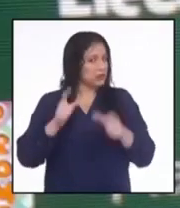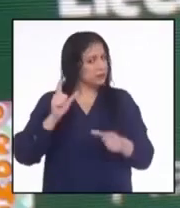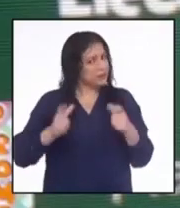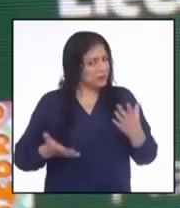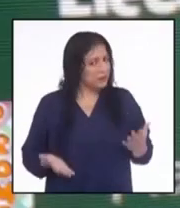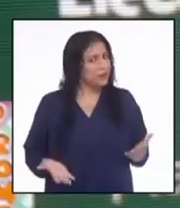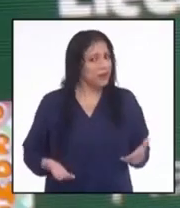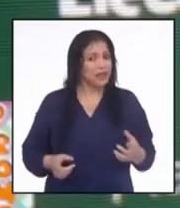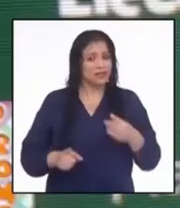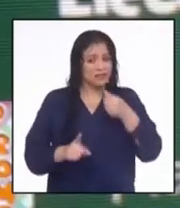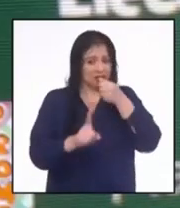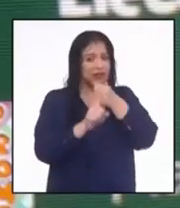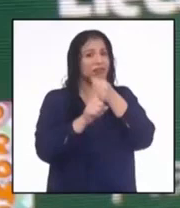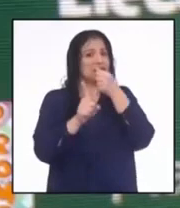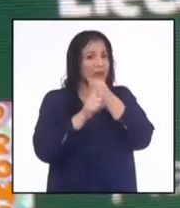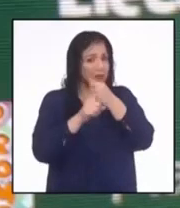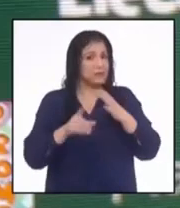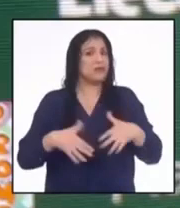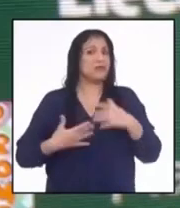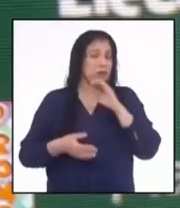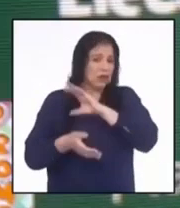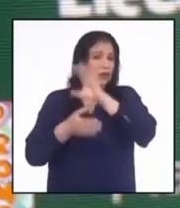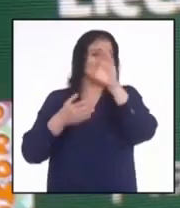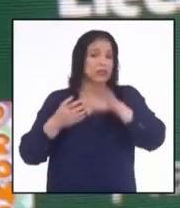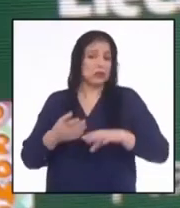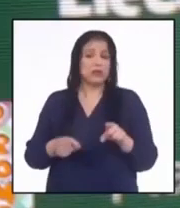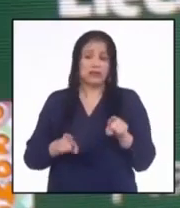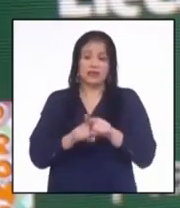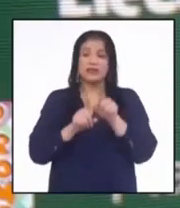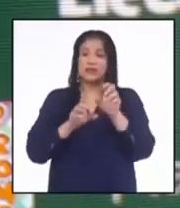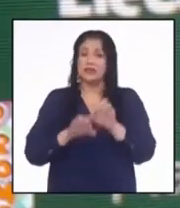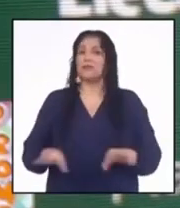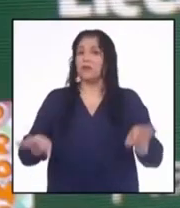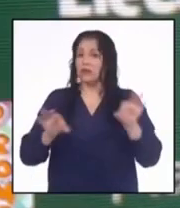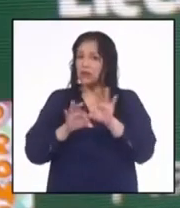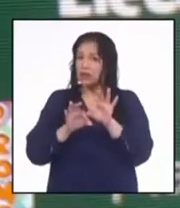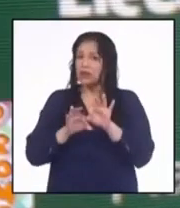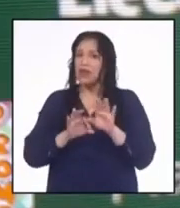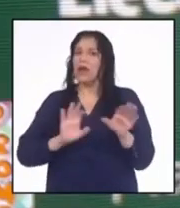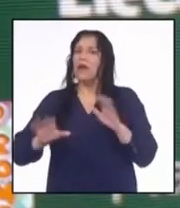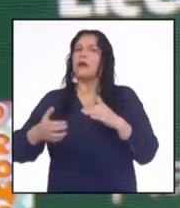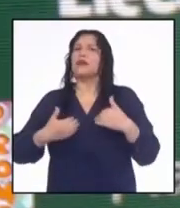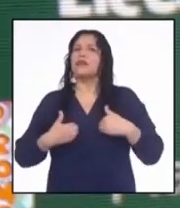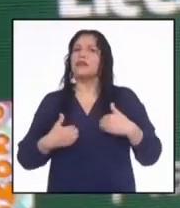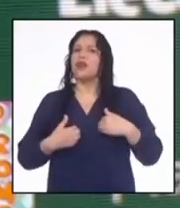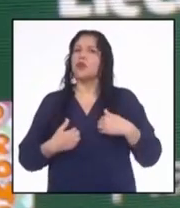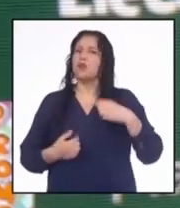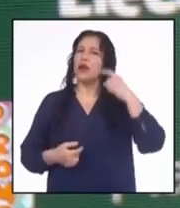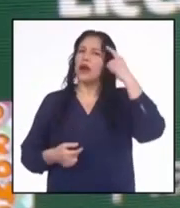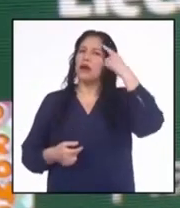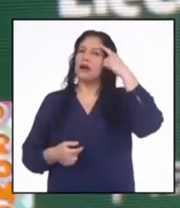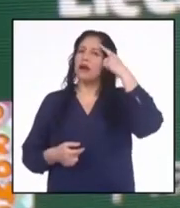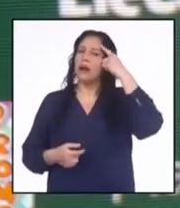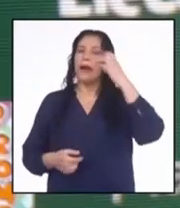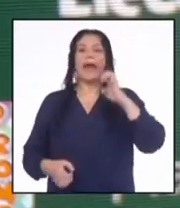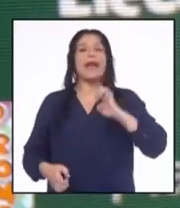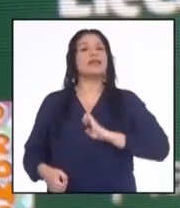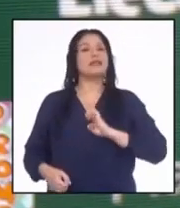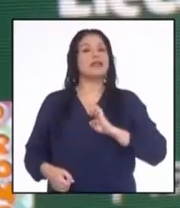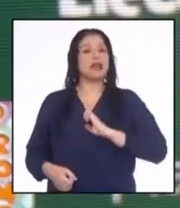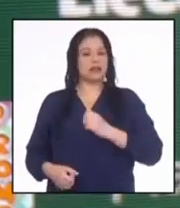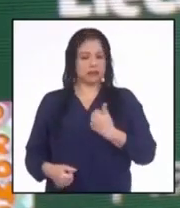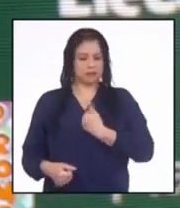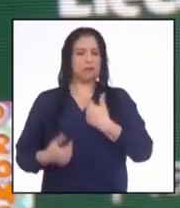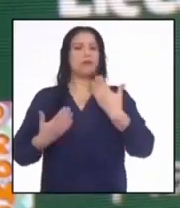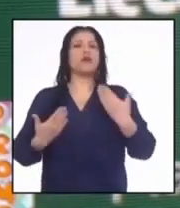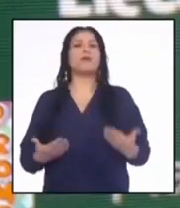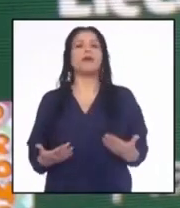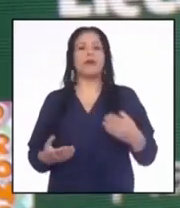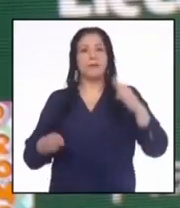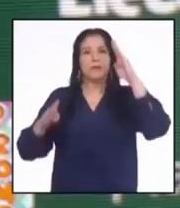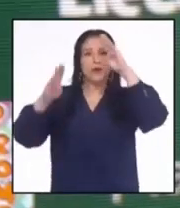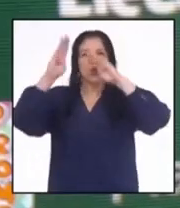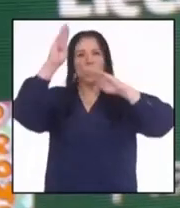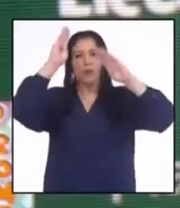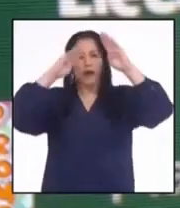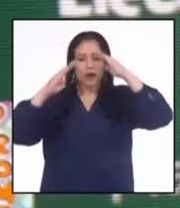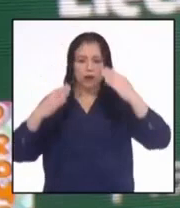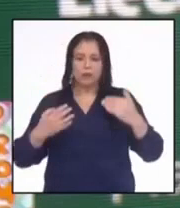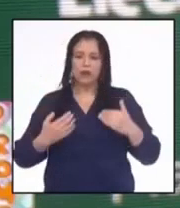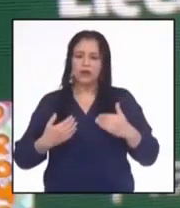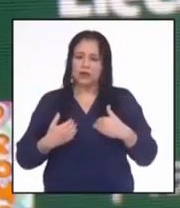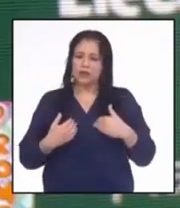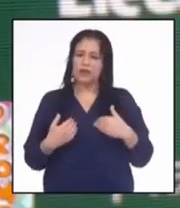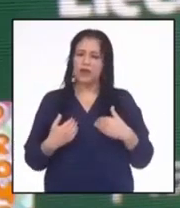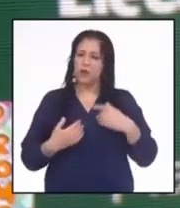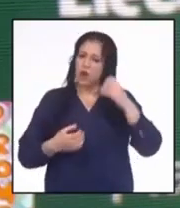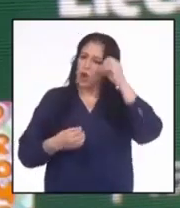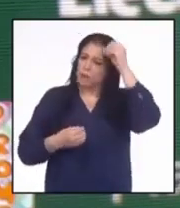otros. Y en ti mismo, que también es importante. Construir una posición ética es expresión de autonomía, de preocuparnos por tener una